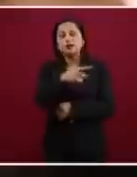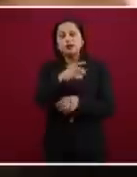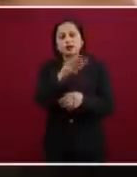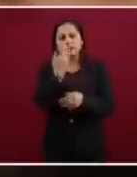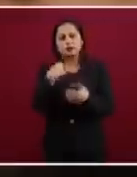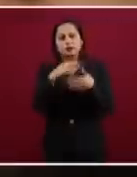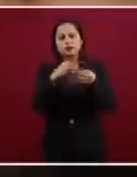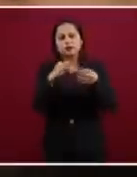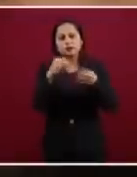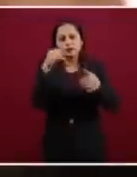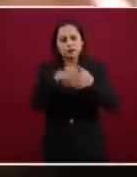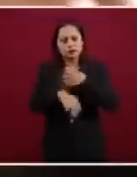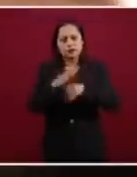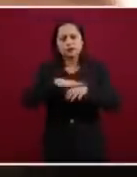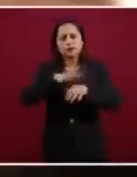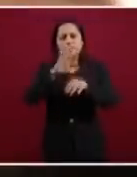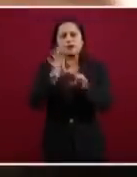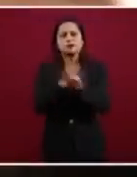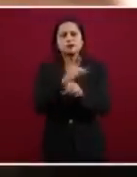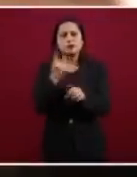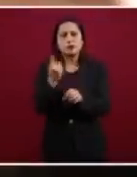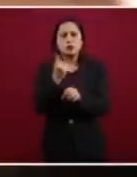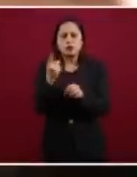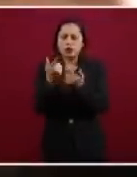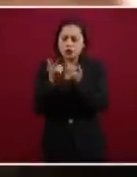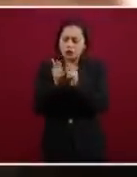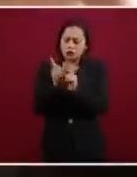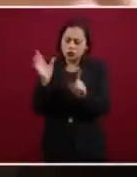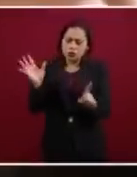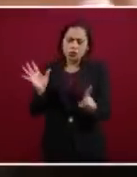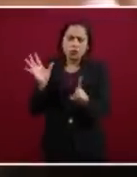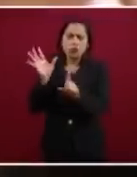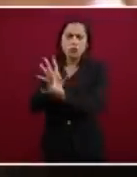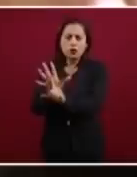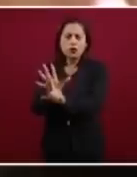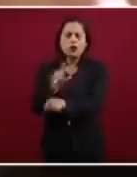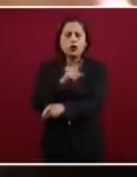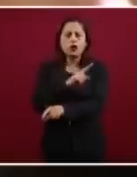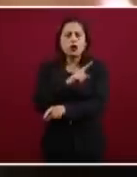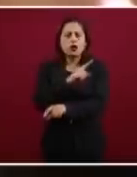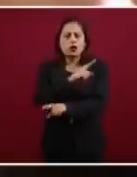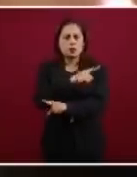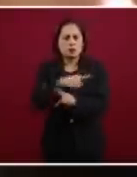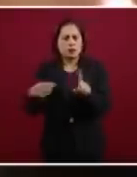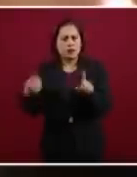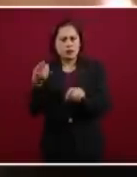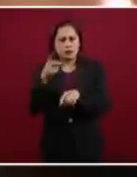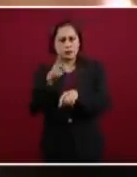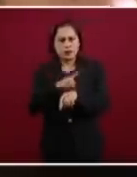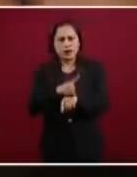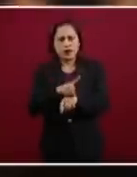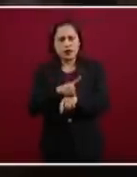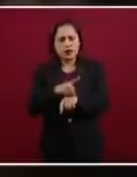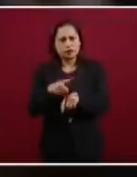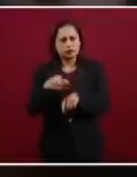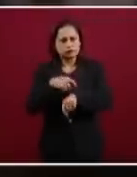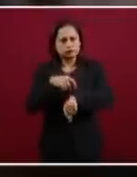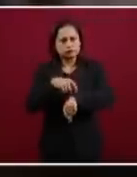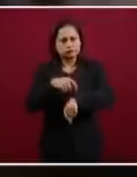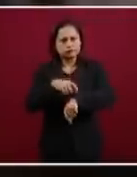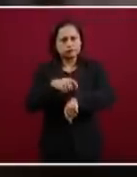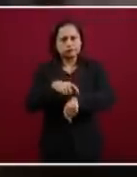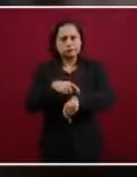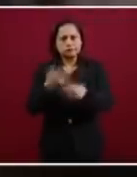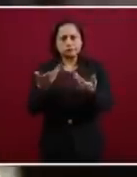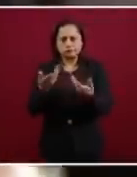porque un operativo mediodía que es hora en que pues todos los ciudadanos están en movimiento